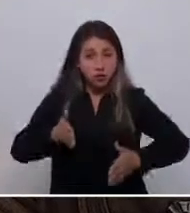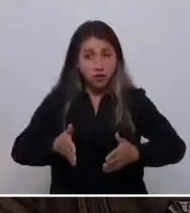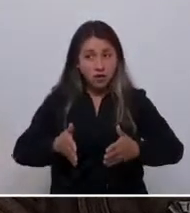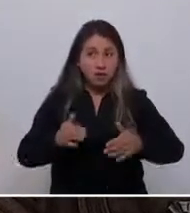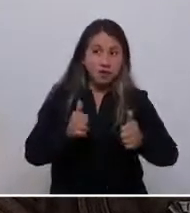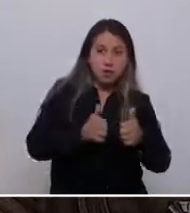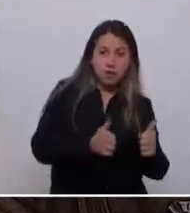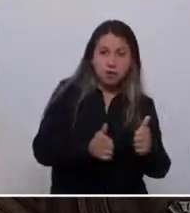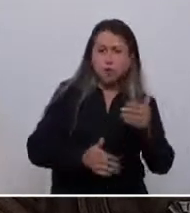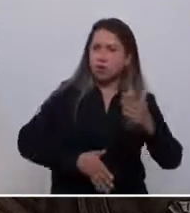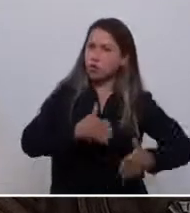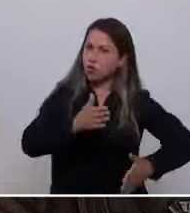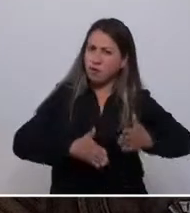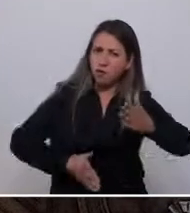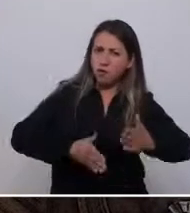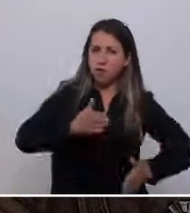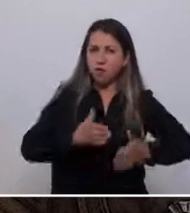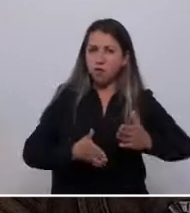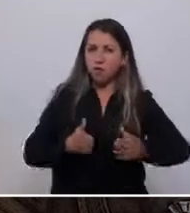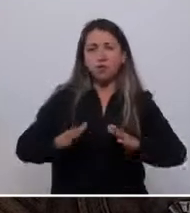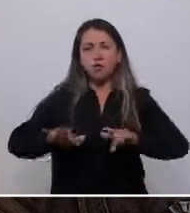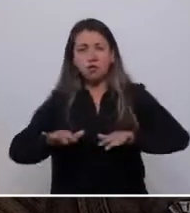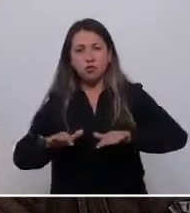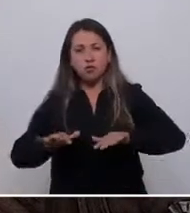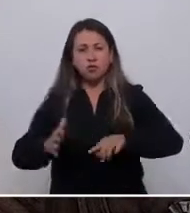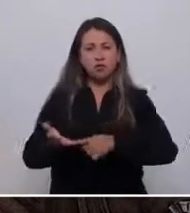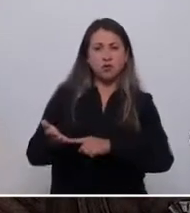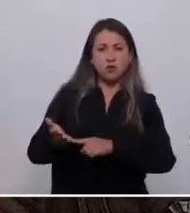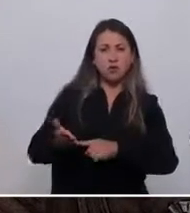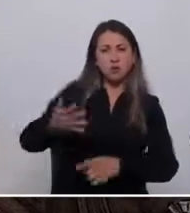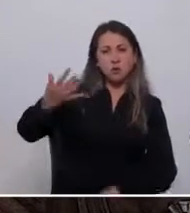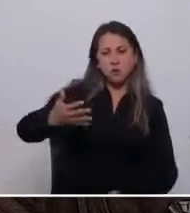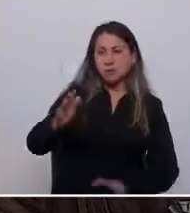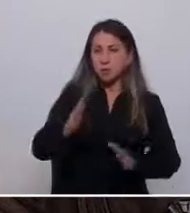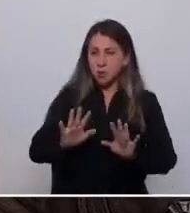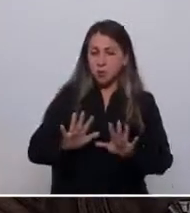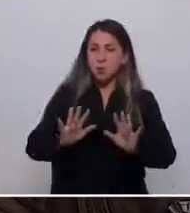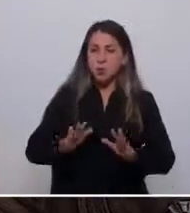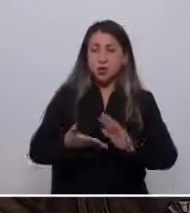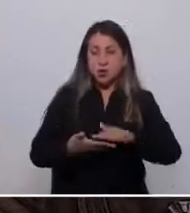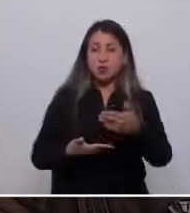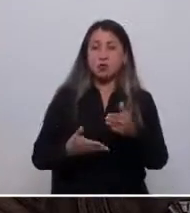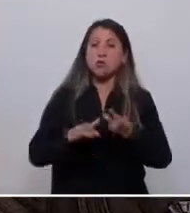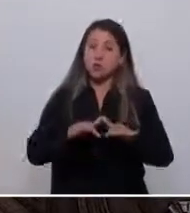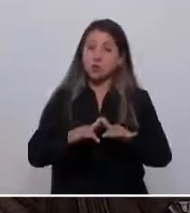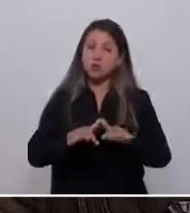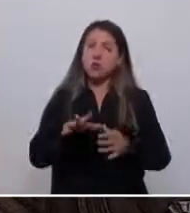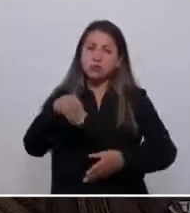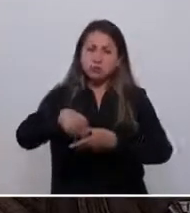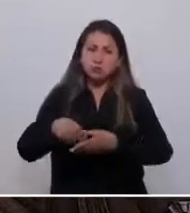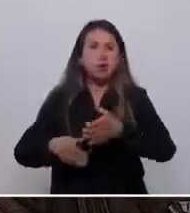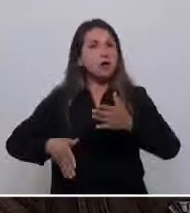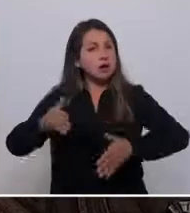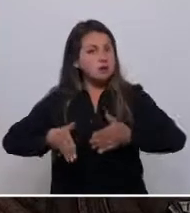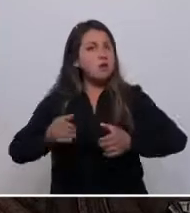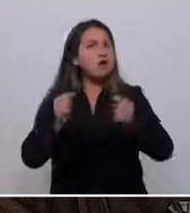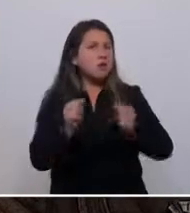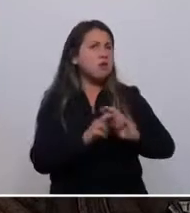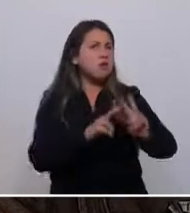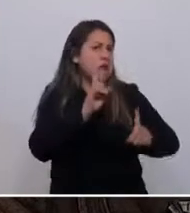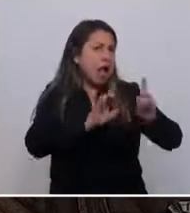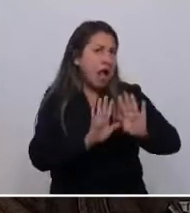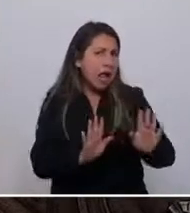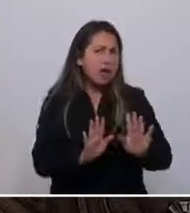lo de los robots y las computadoras, bueno, las computadoras técnicamente son robots, podríamos hacer algo